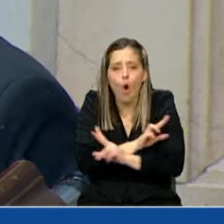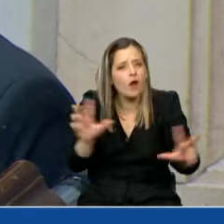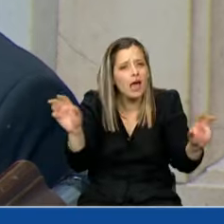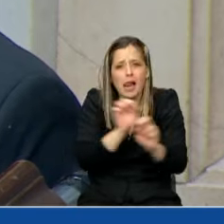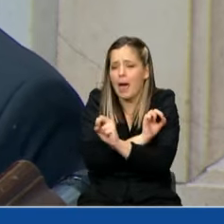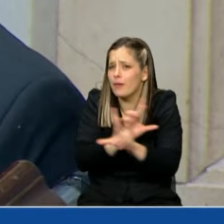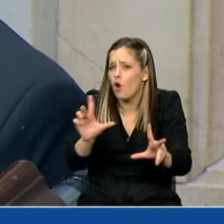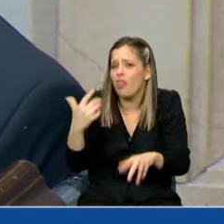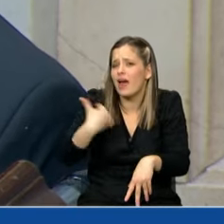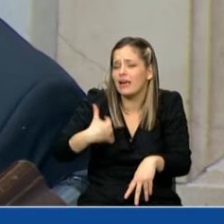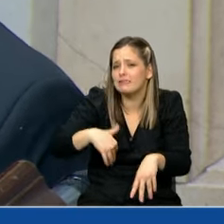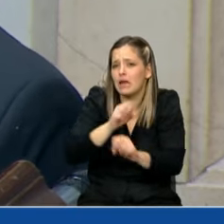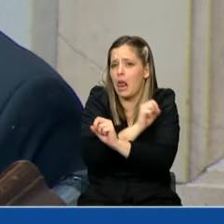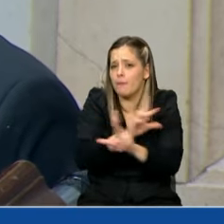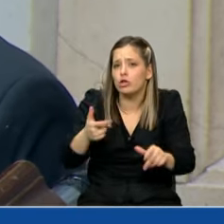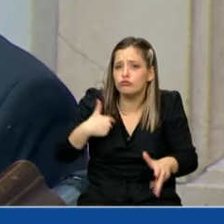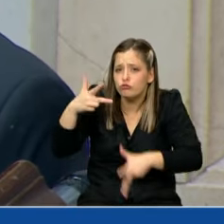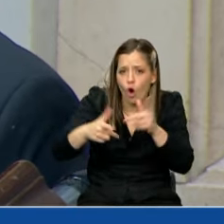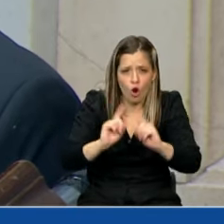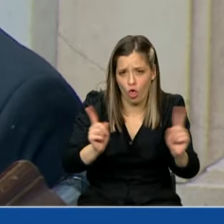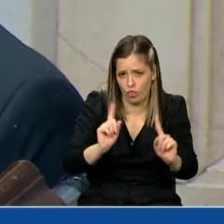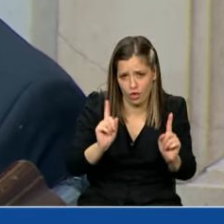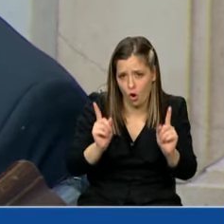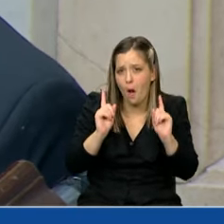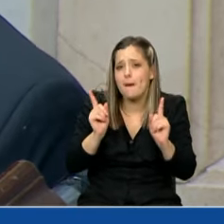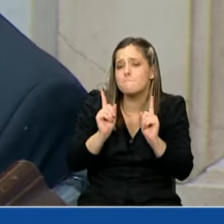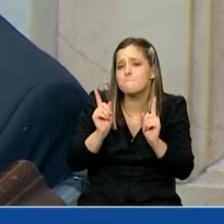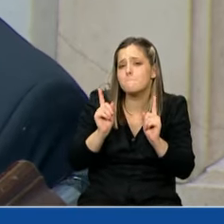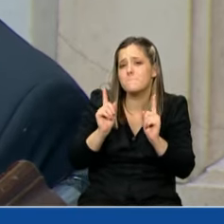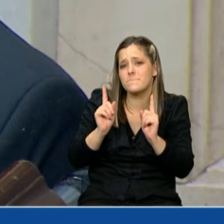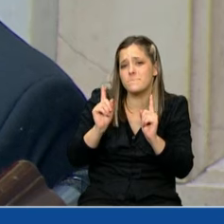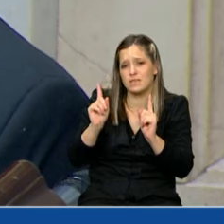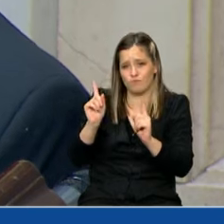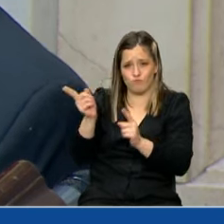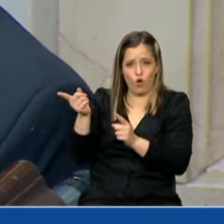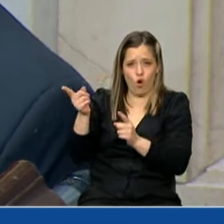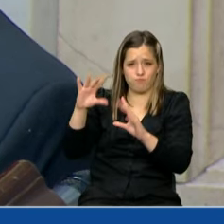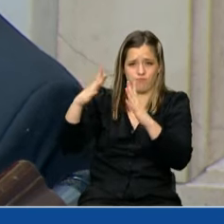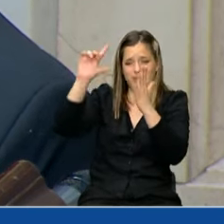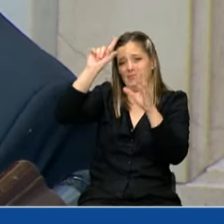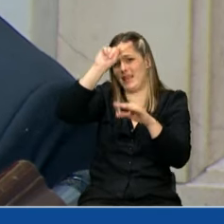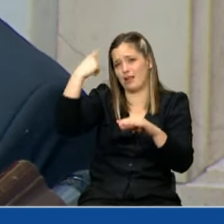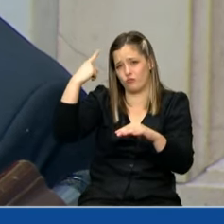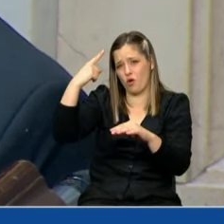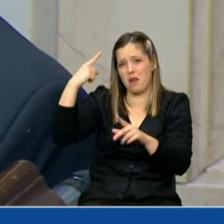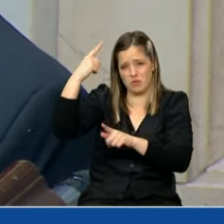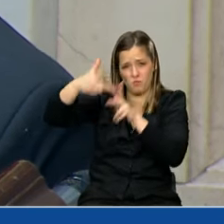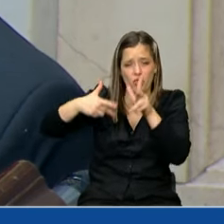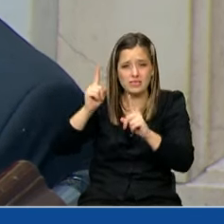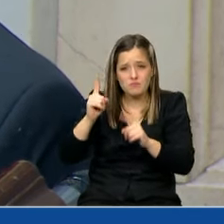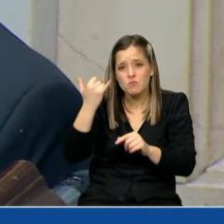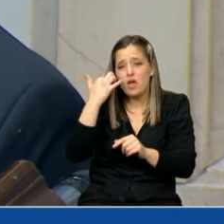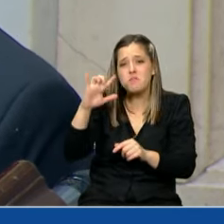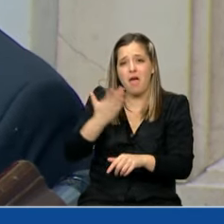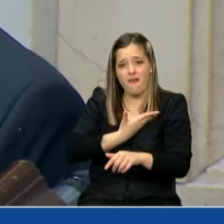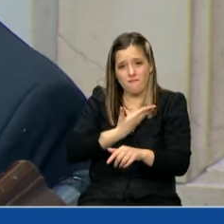Argentina y esto no lo digo yo lo dice la cotización bursátil cosa que no pudo responder el presidente ipf en la